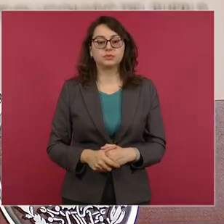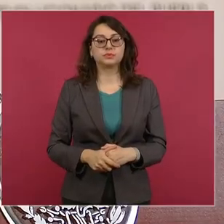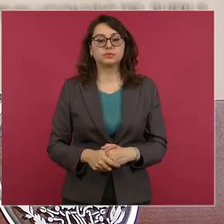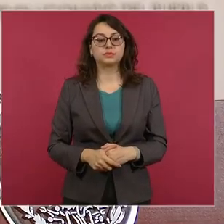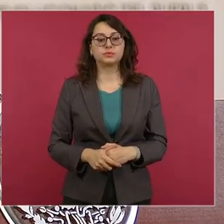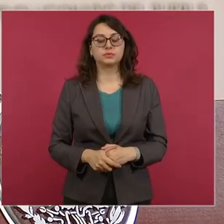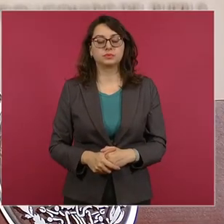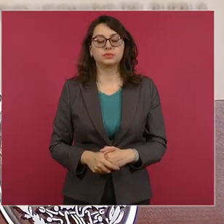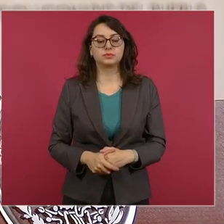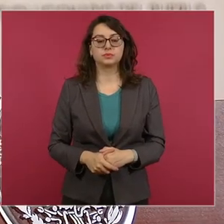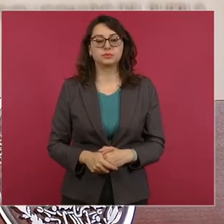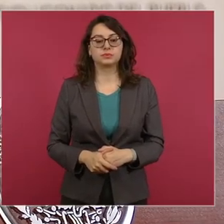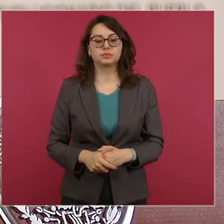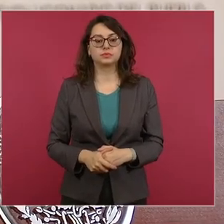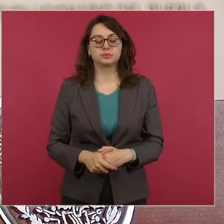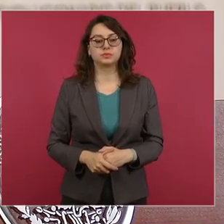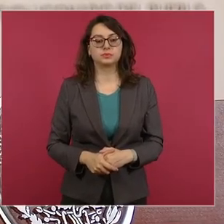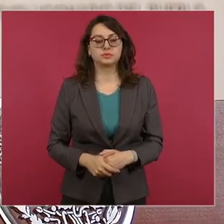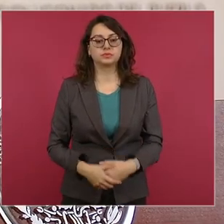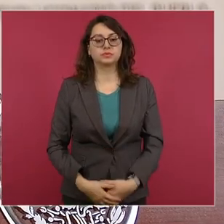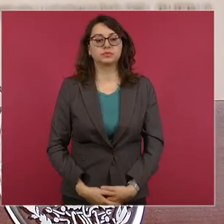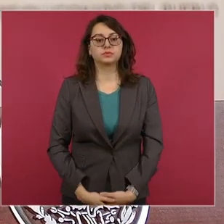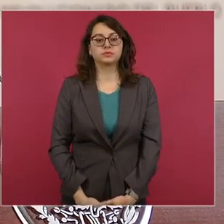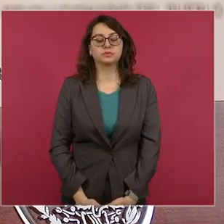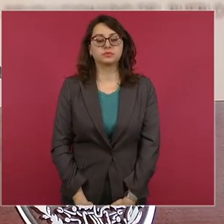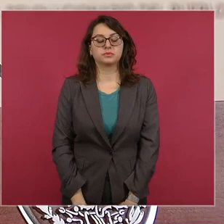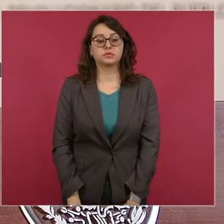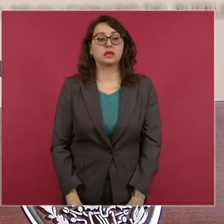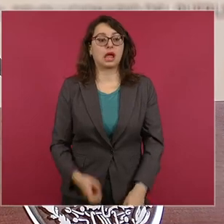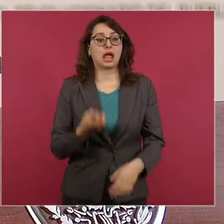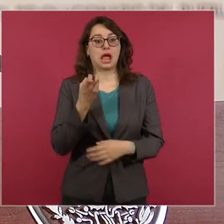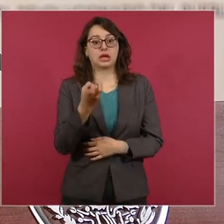es buenísimo